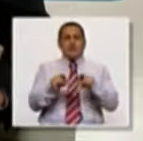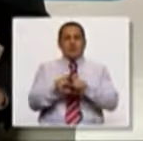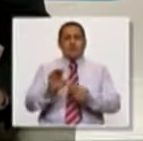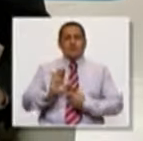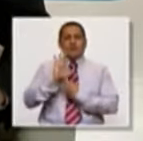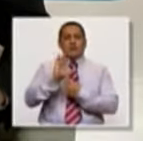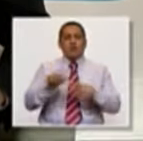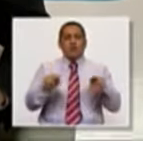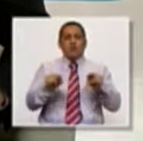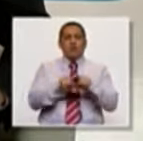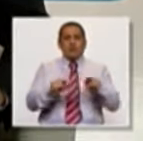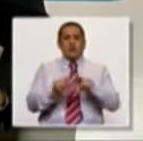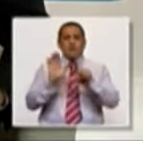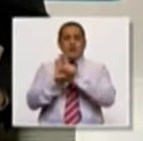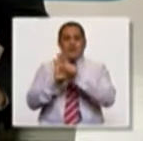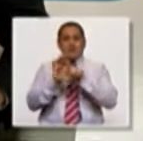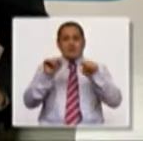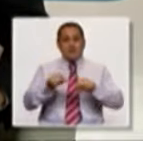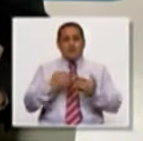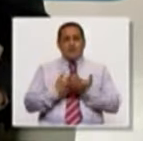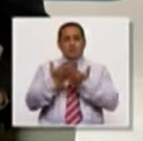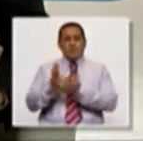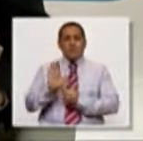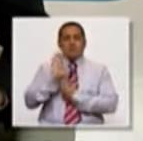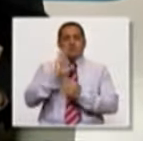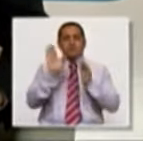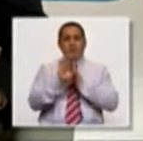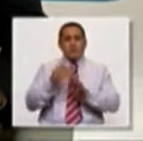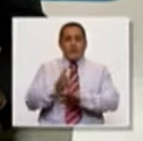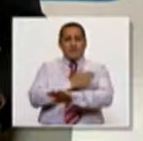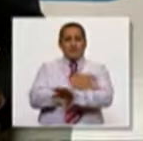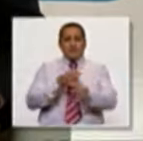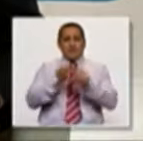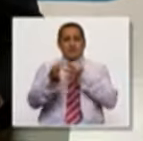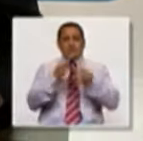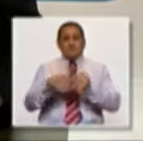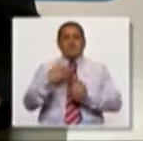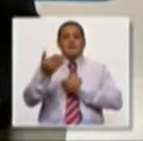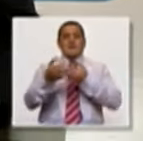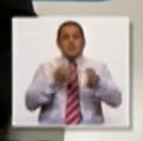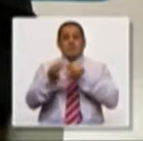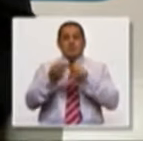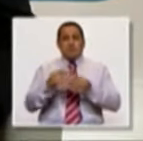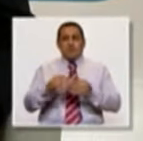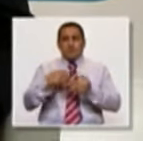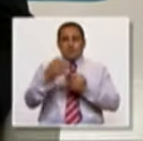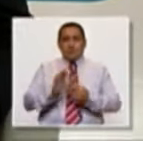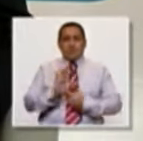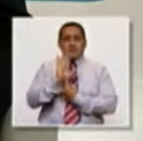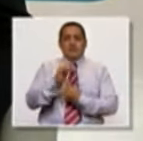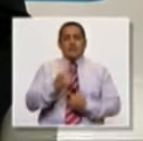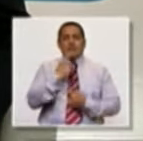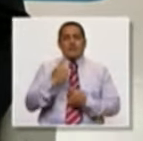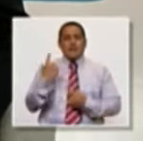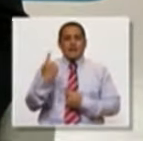que es similar a una ley. Y este precedente lo que ha establecido, más allá del detalle que lo vamos a ver, es que